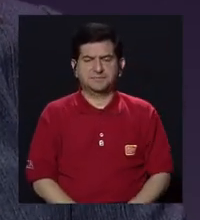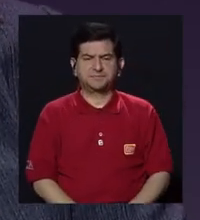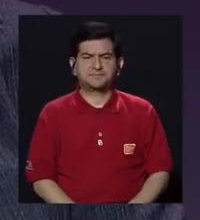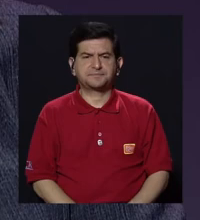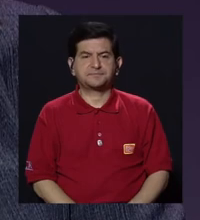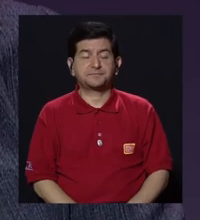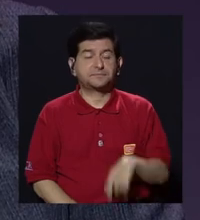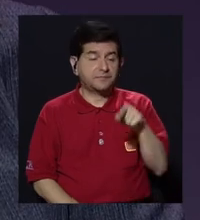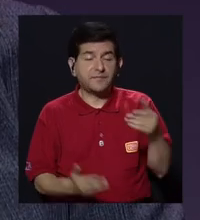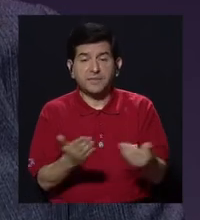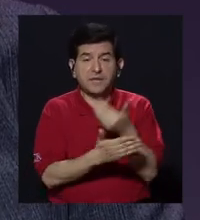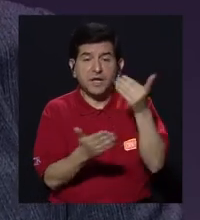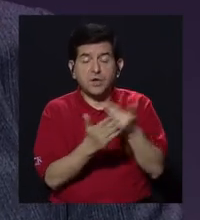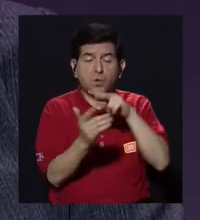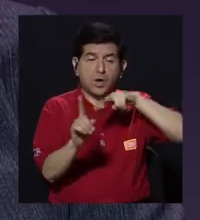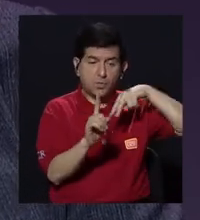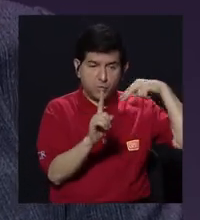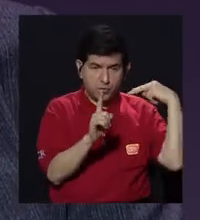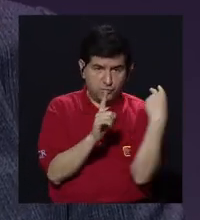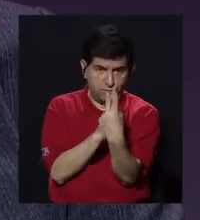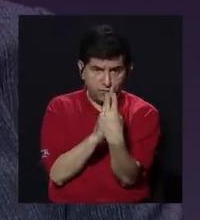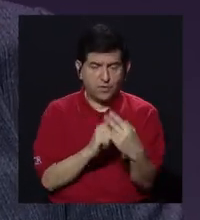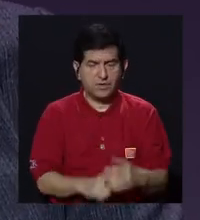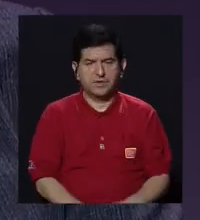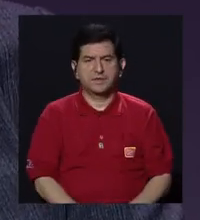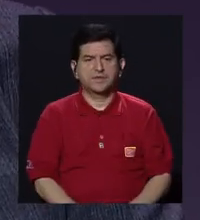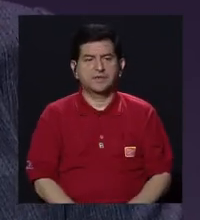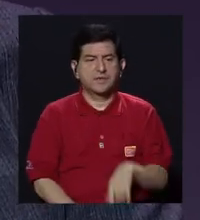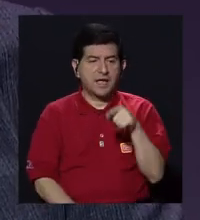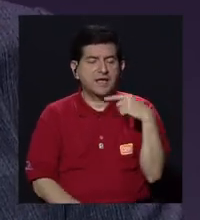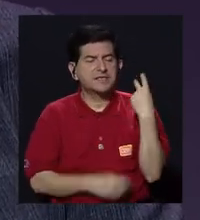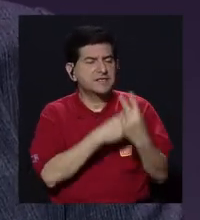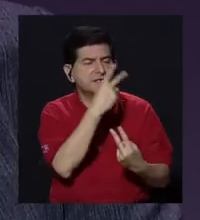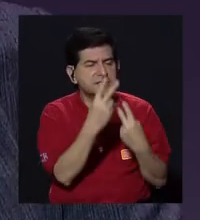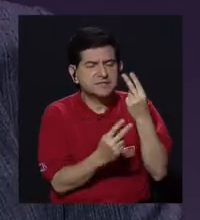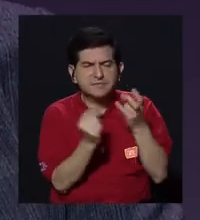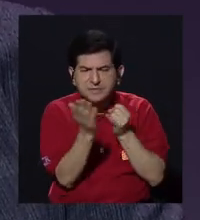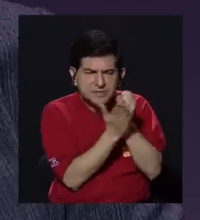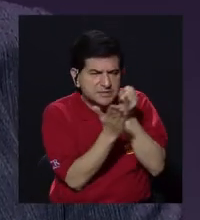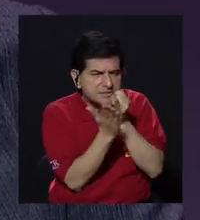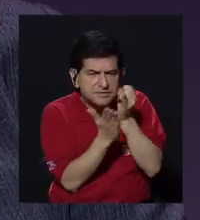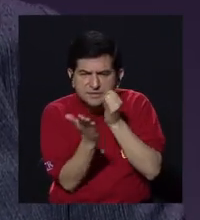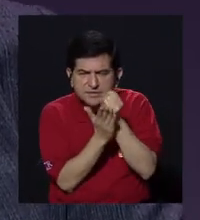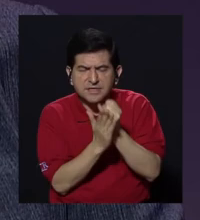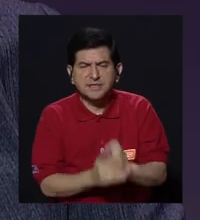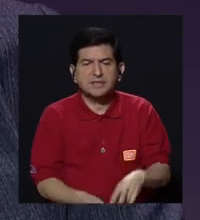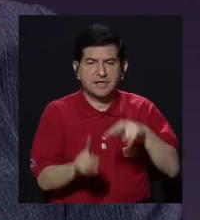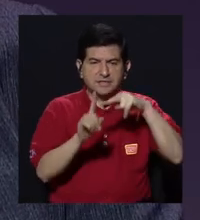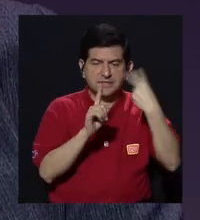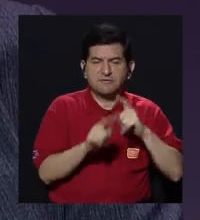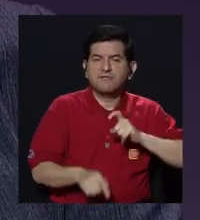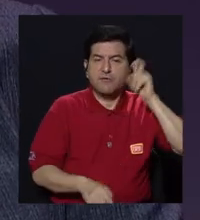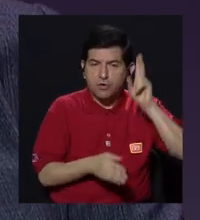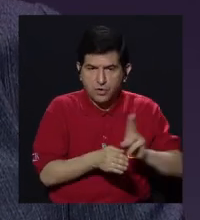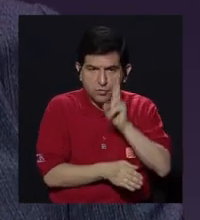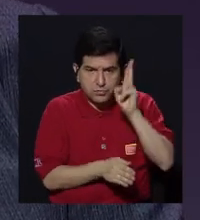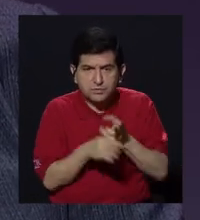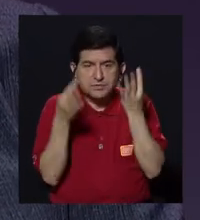En ese sentido, este nuevo enfoque que les hablo, este enfoque de visitas inspectivas con enfoque de